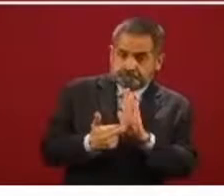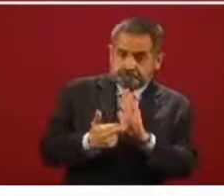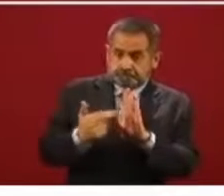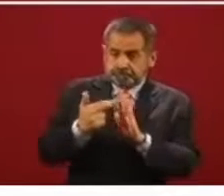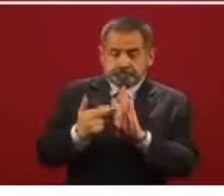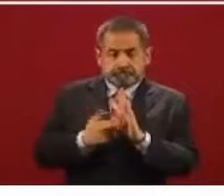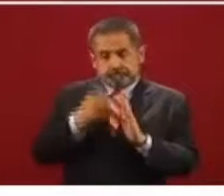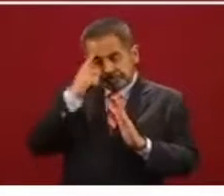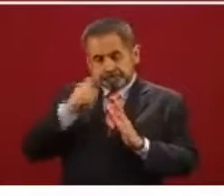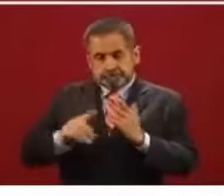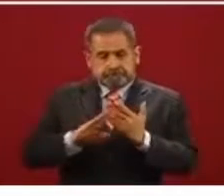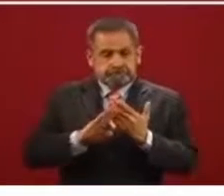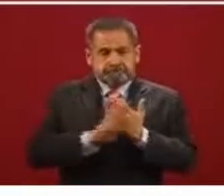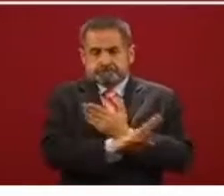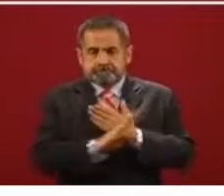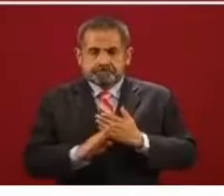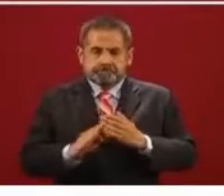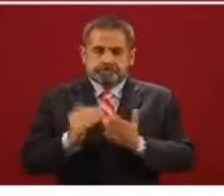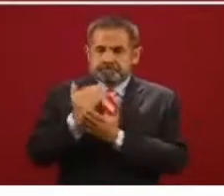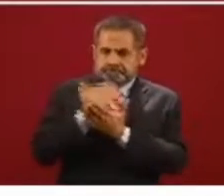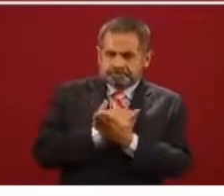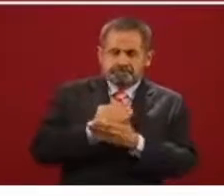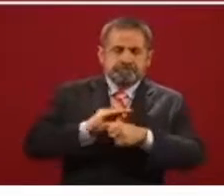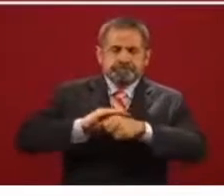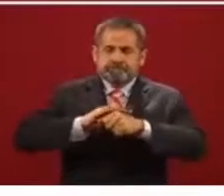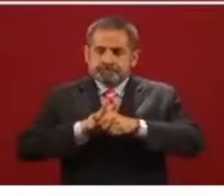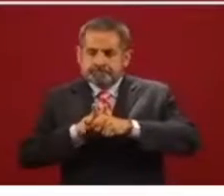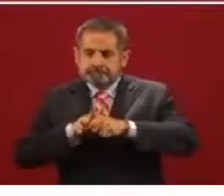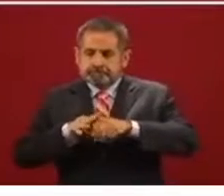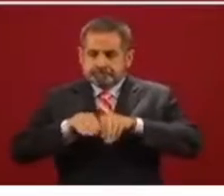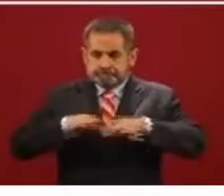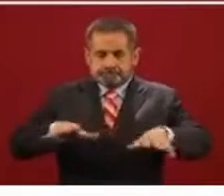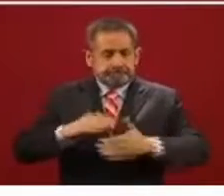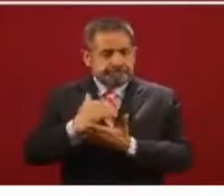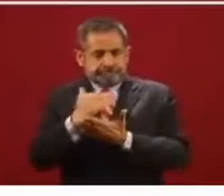reducir la posible propagación del virus